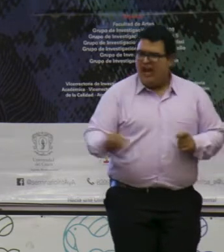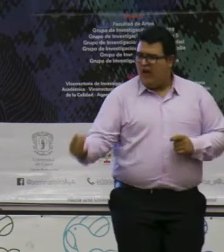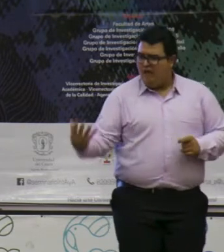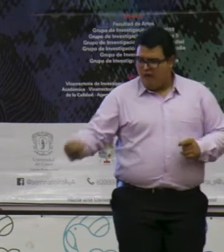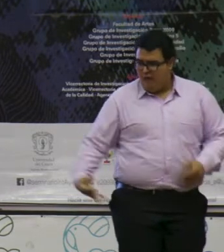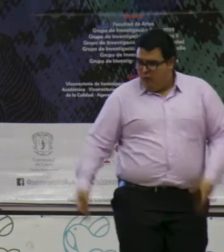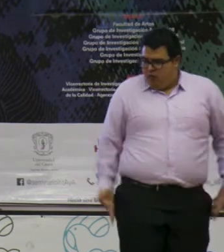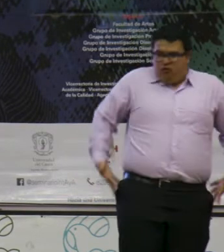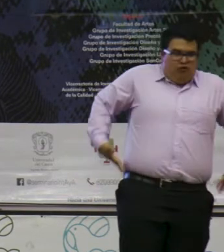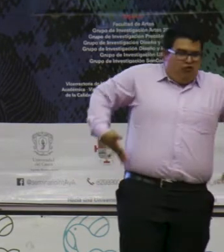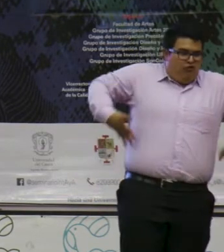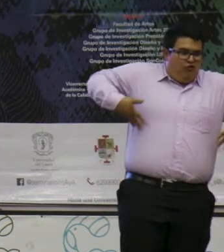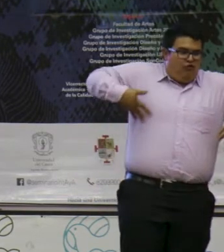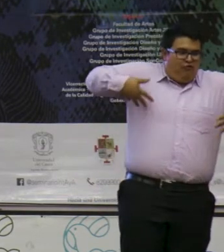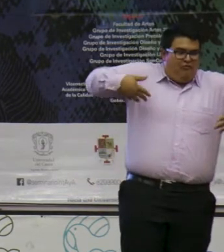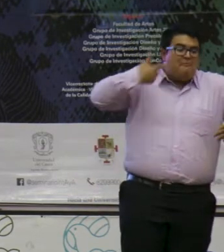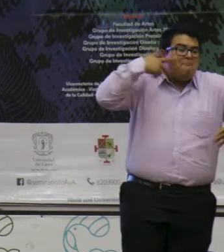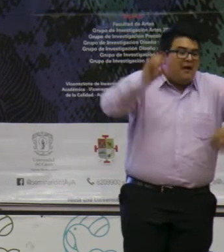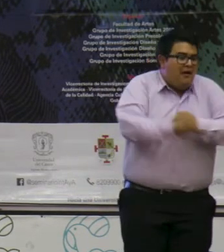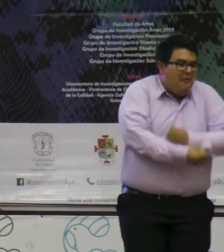eran, ¡pum!, estallaban.